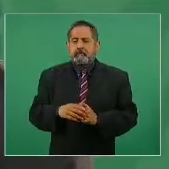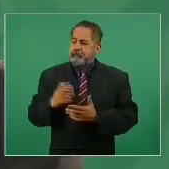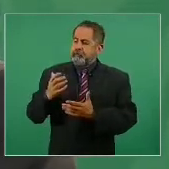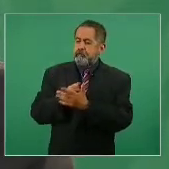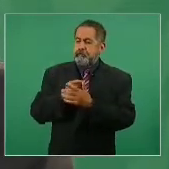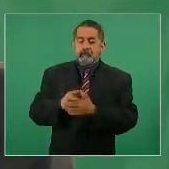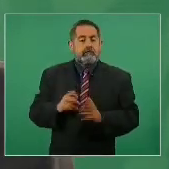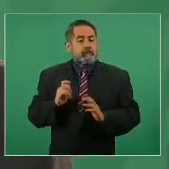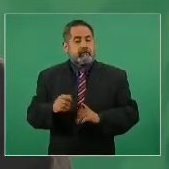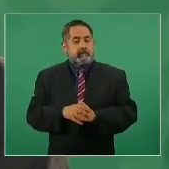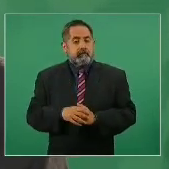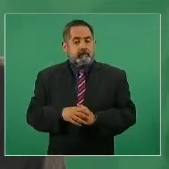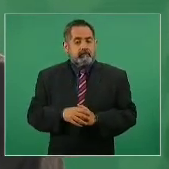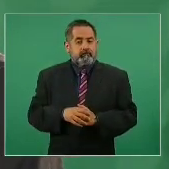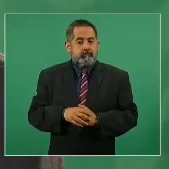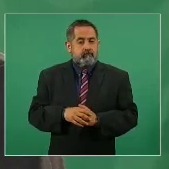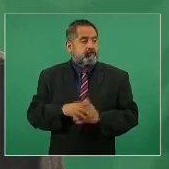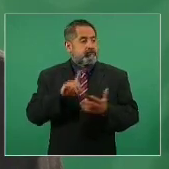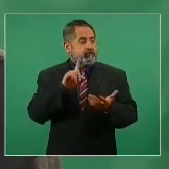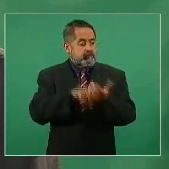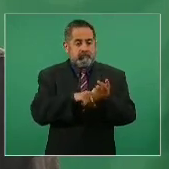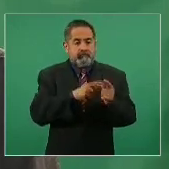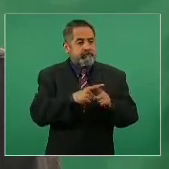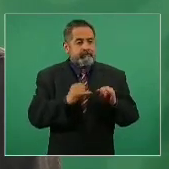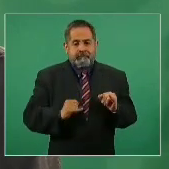están todavía intactas las estructuras